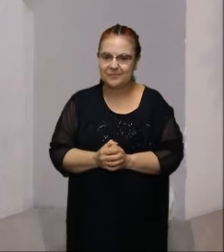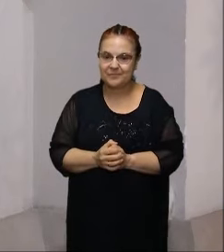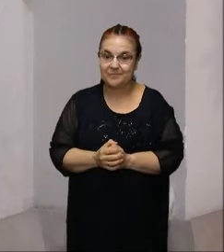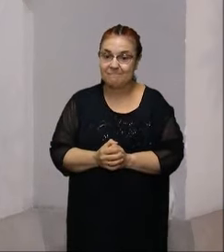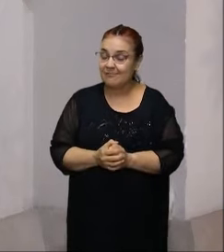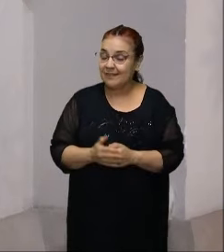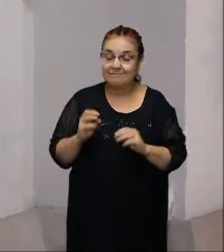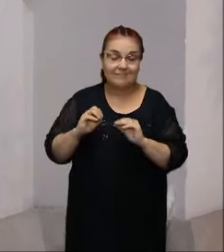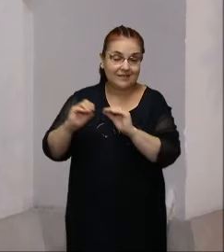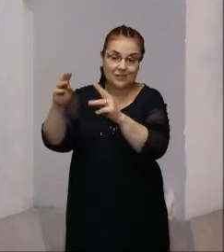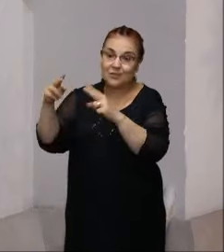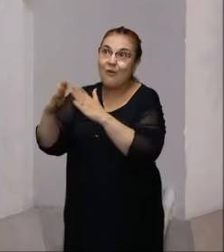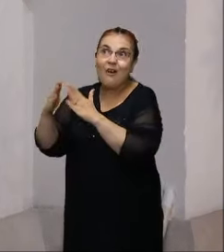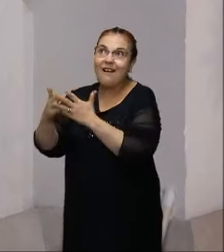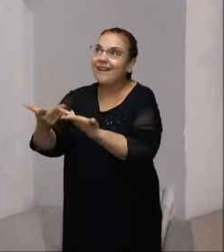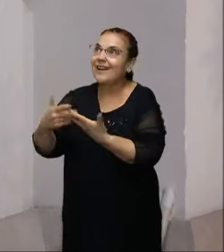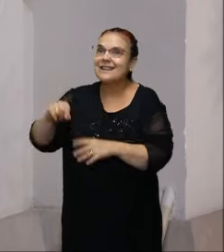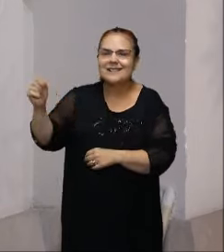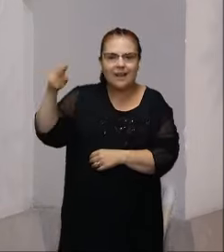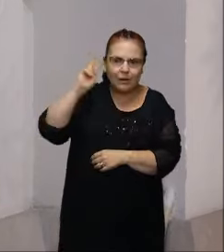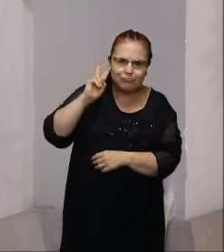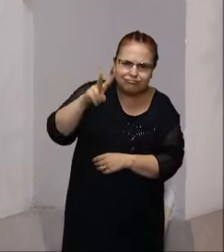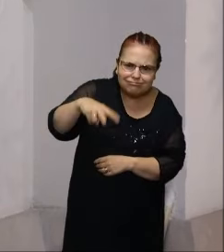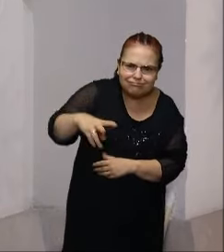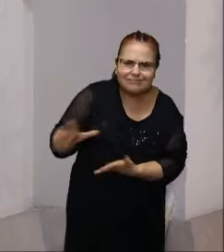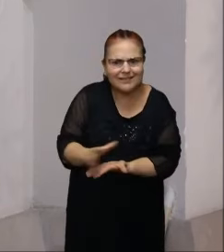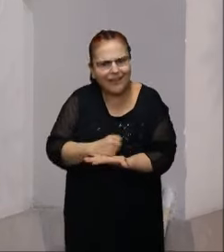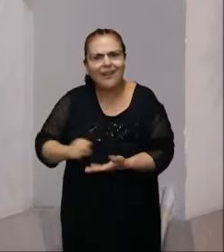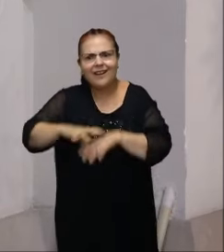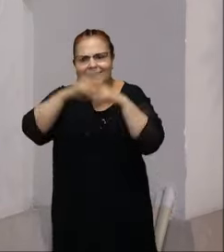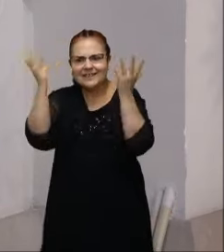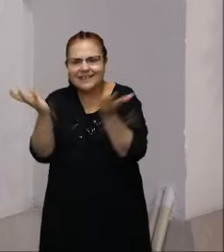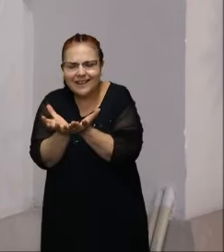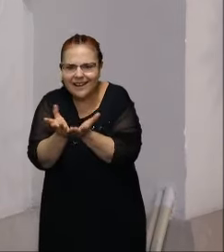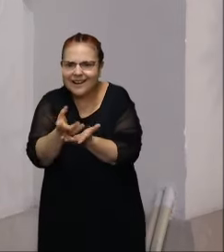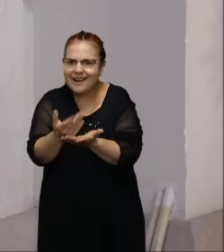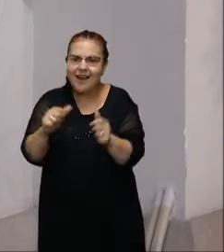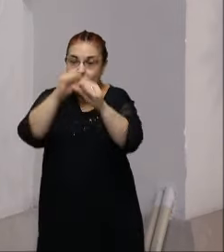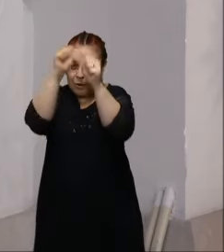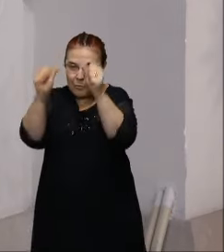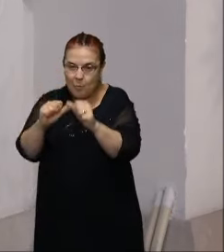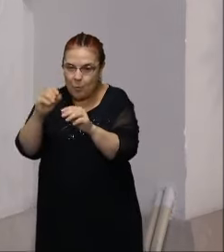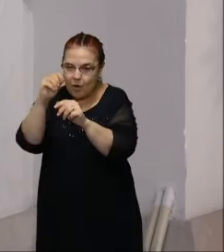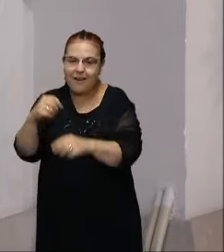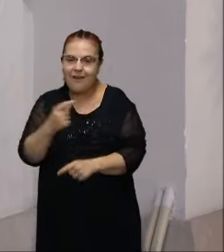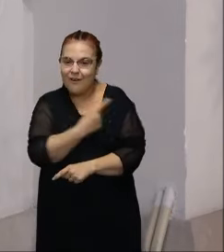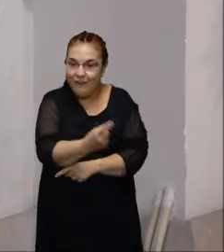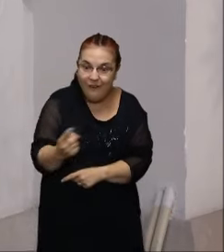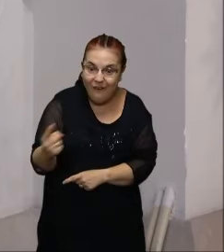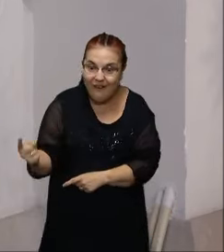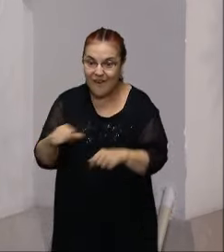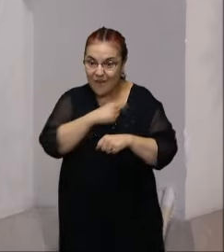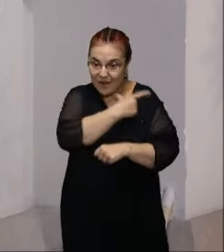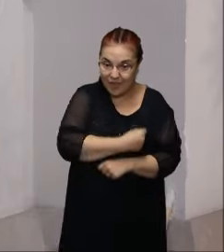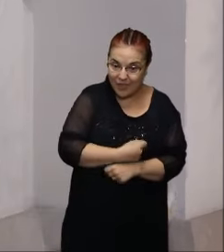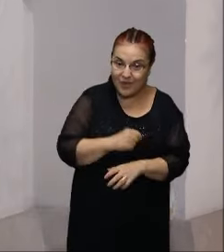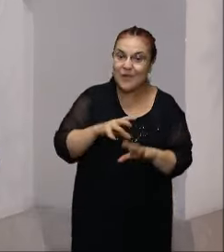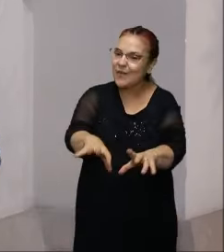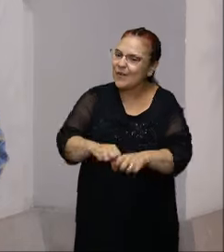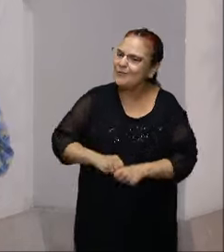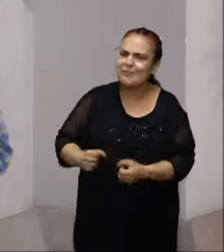Desde su morada observa a todos los habitantes de la tierra. Él modeló cada corazón y comprende todas